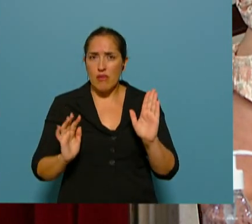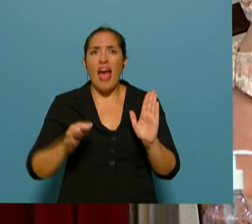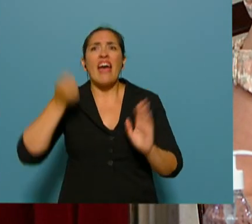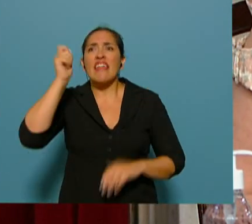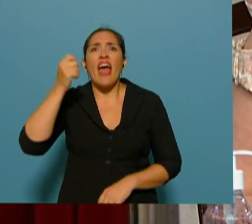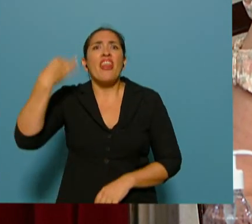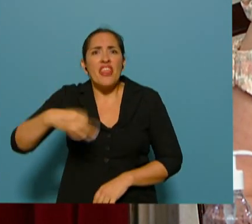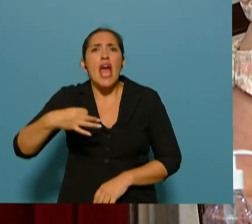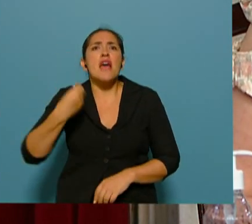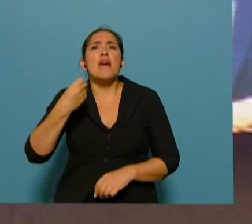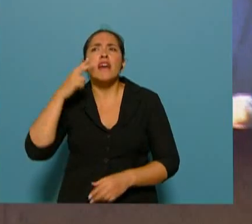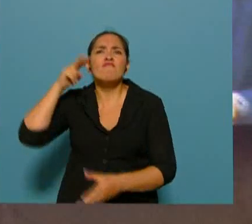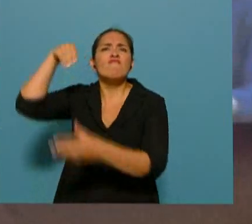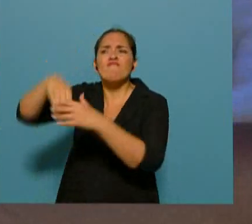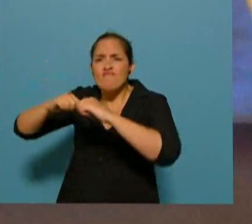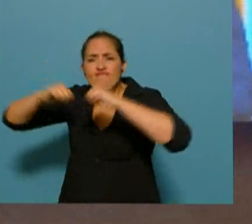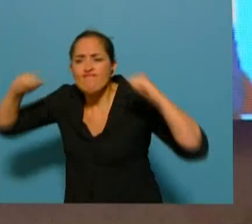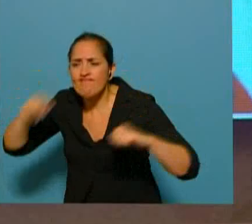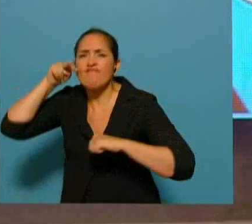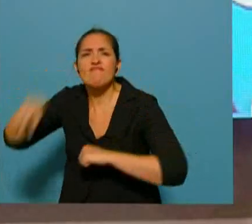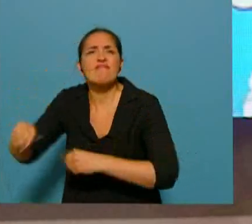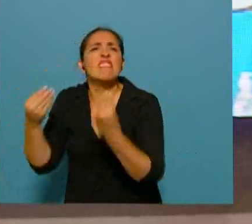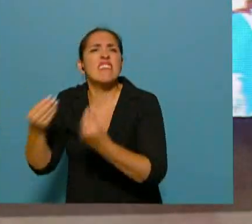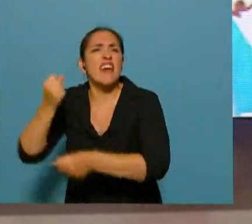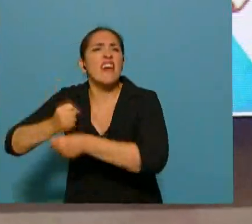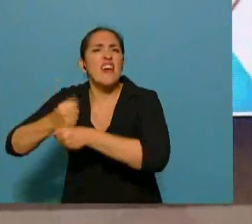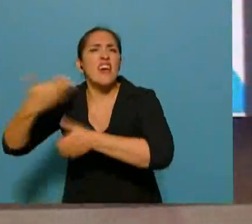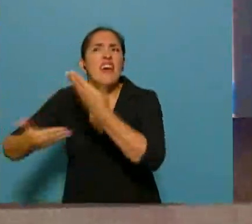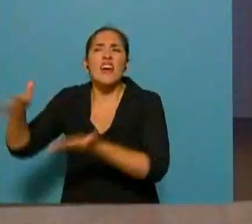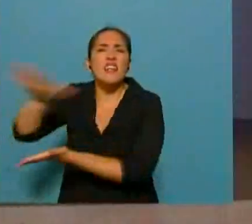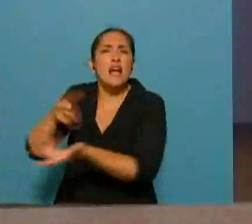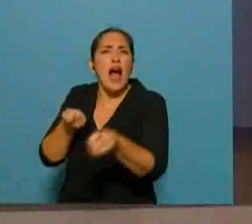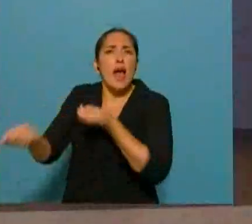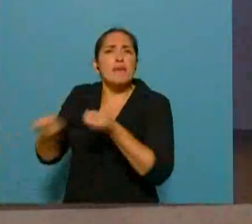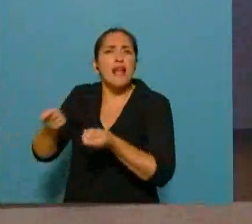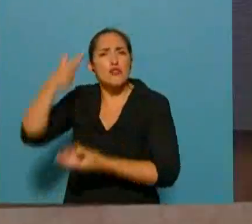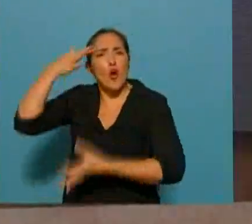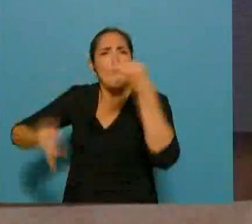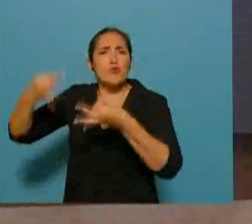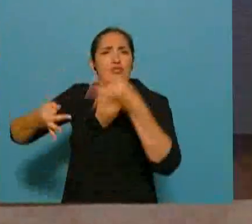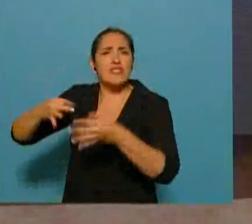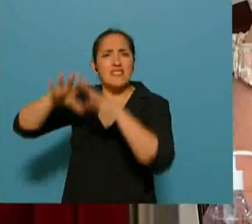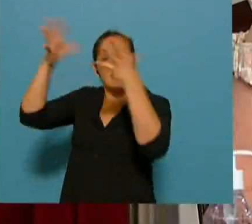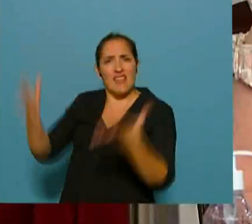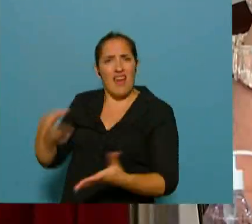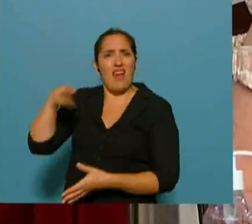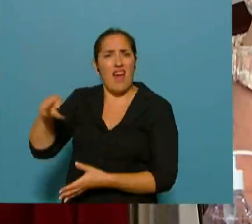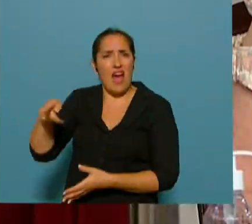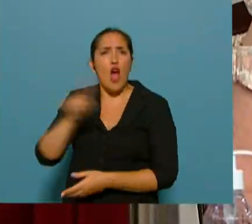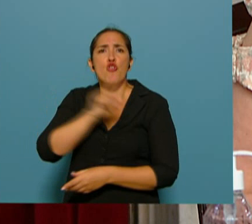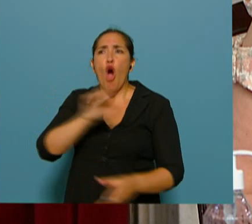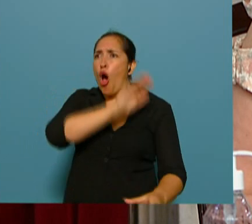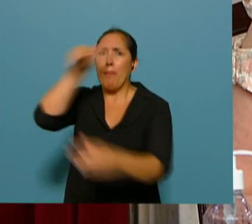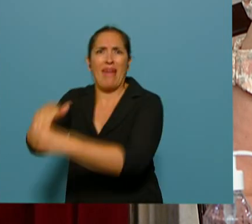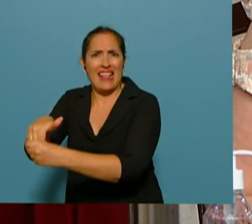debe ocuparse de ver lo que ha ocurrido y ver lo que está ocurriendo en la Administración de Justicia de nuestra República. No para